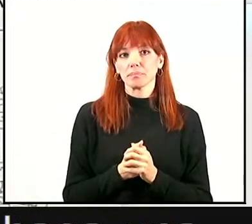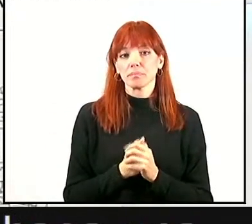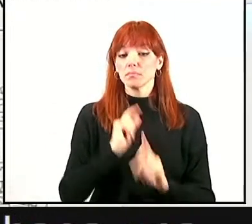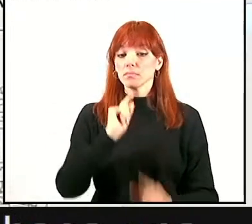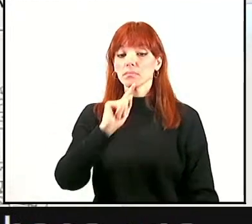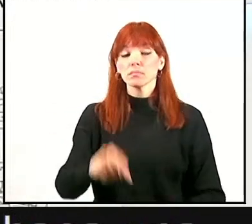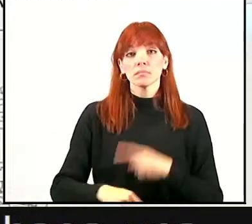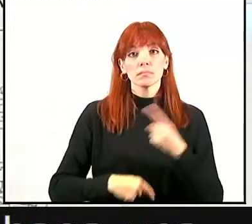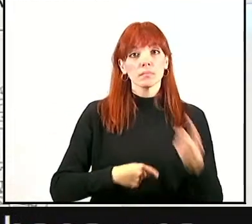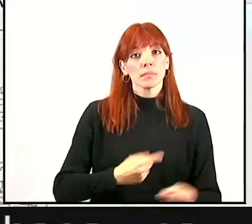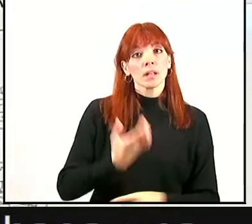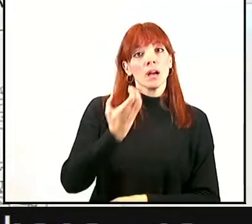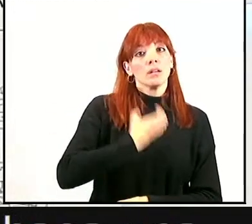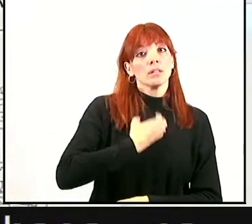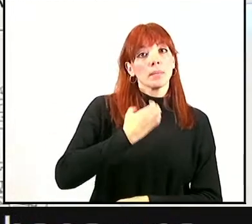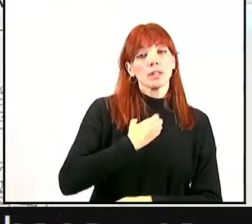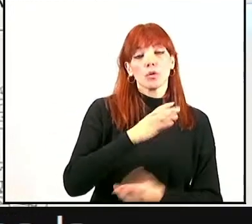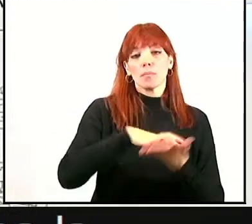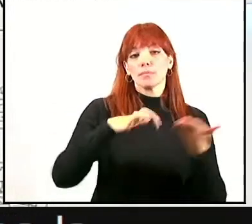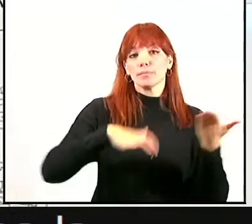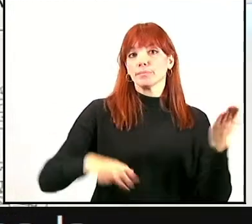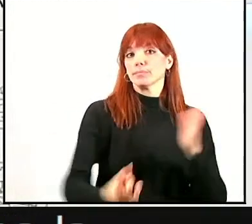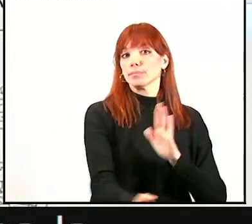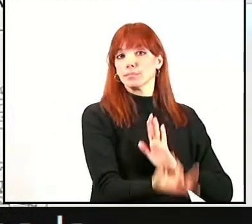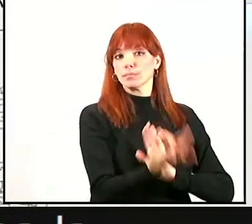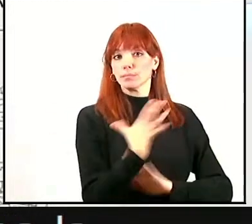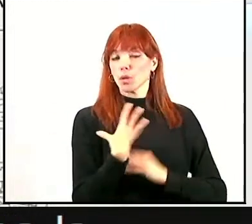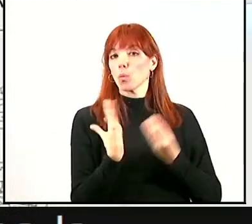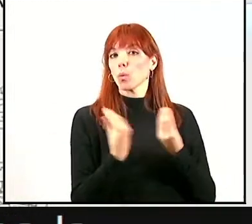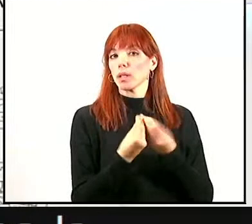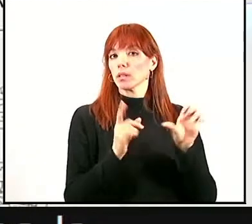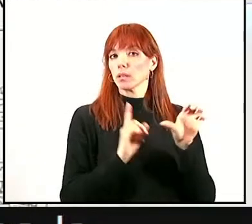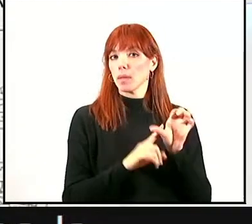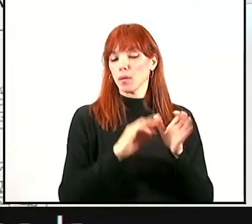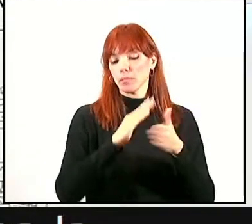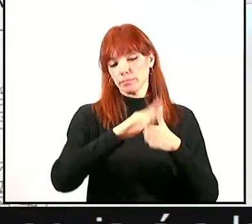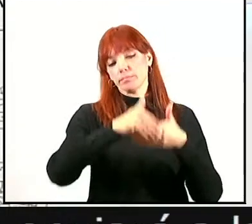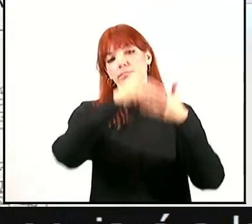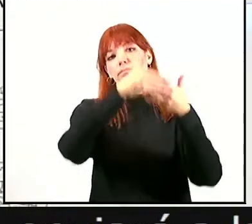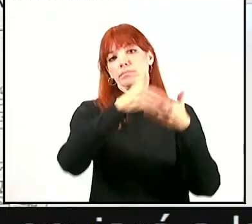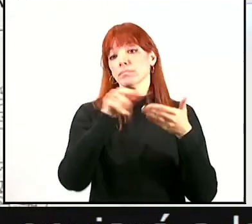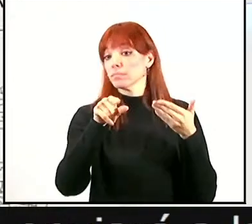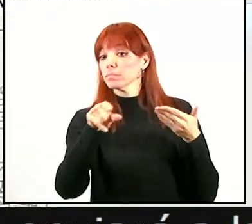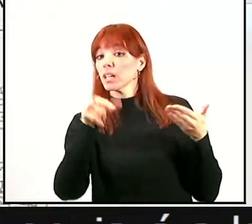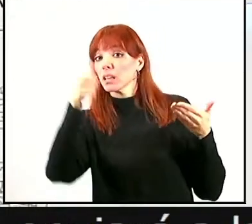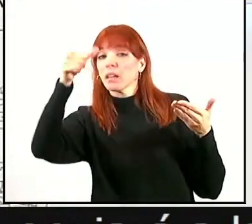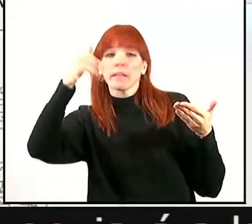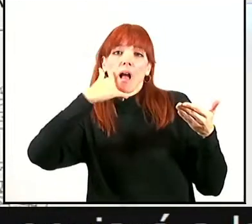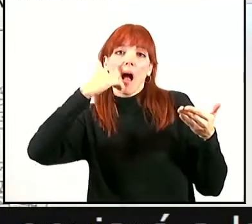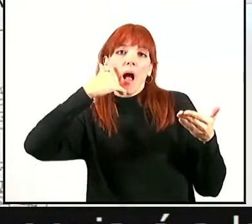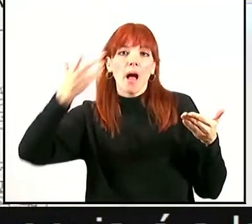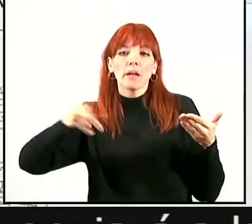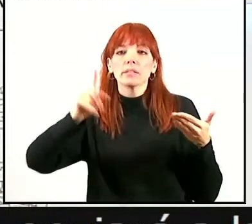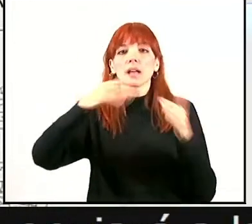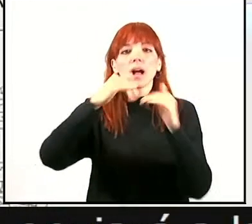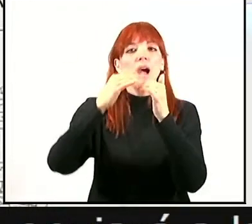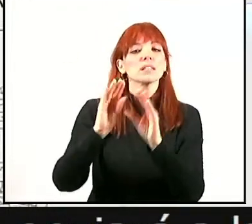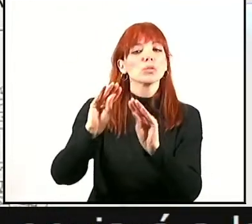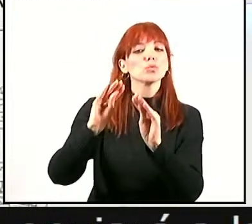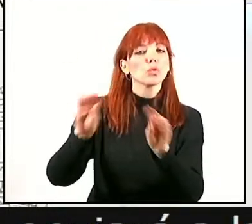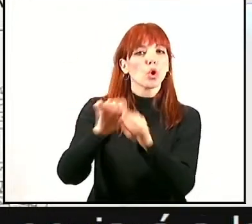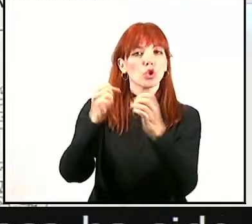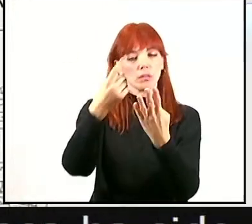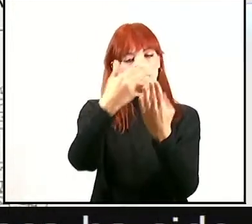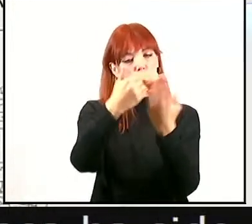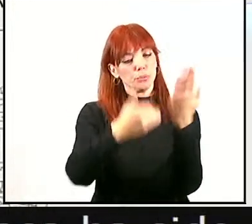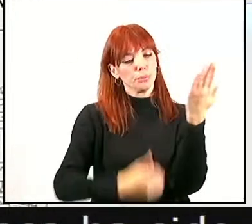le enviará a la Junta de Extremadura fulano de tal, su casa ha sido dañada con estos desperfectos. Y la